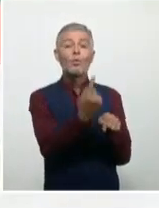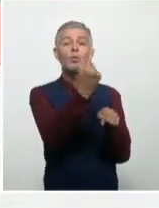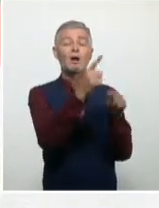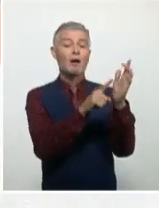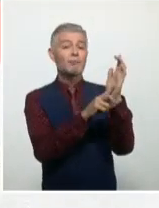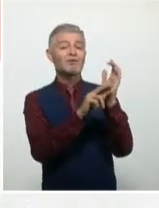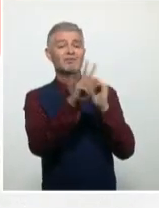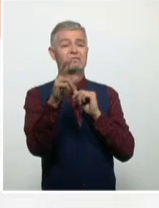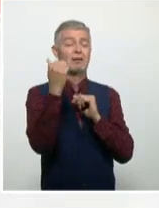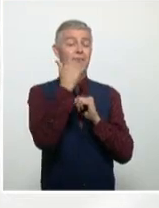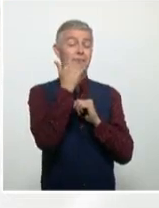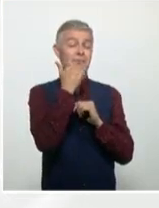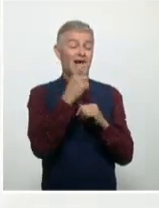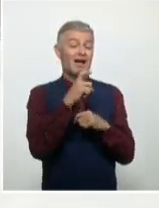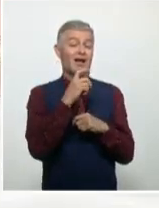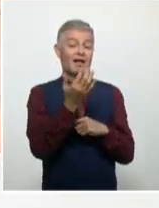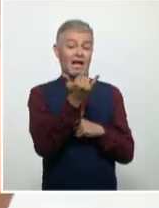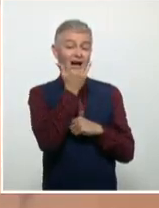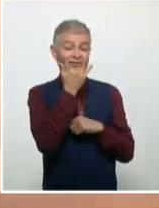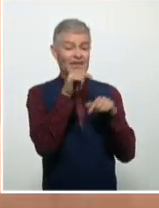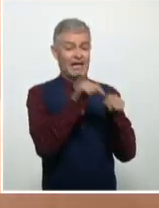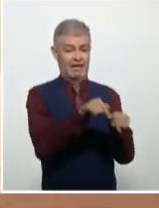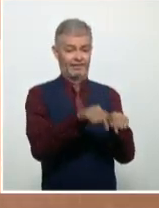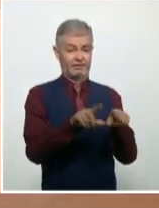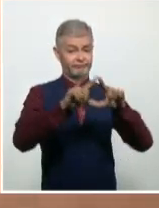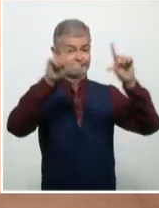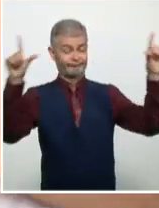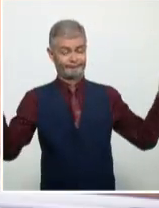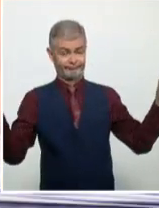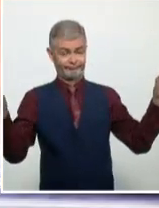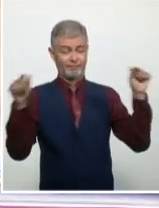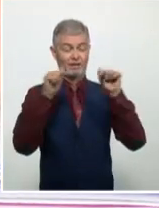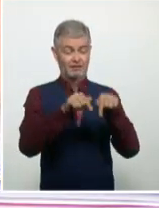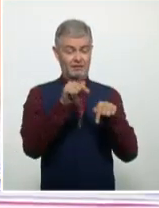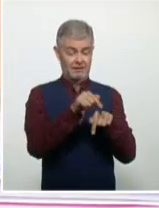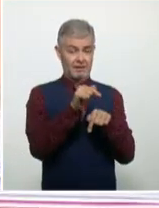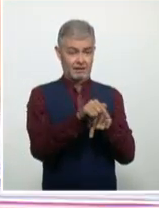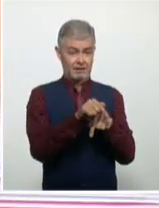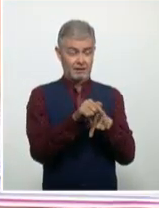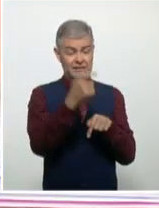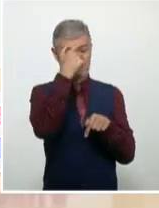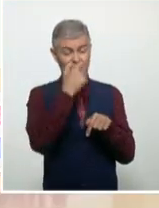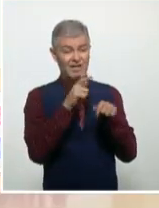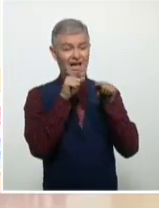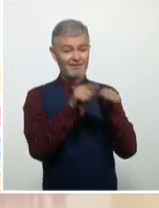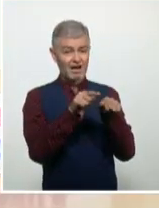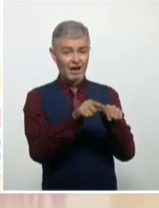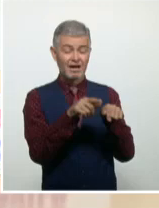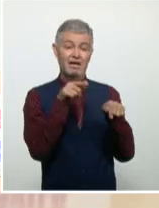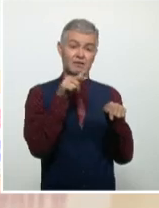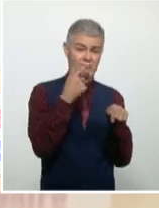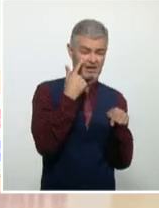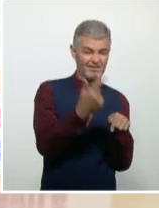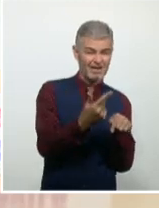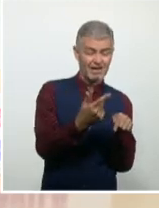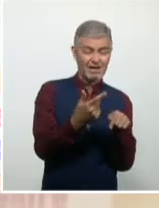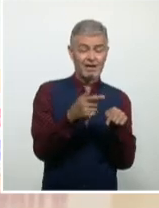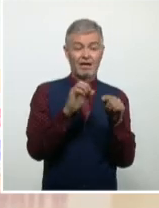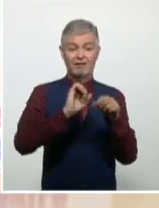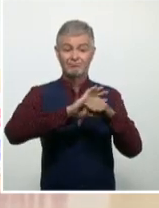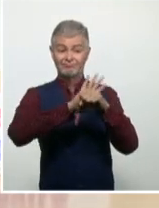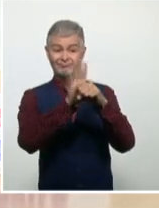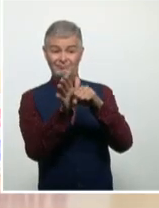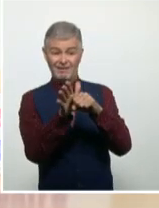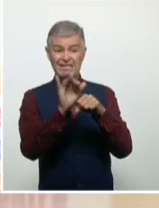más afectadas de la nación. Tales números reflejan una realidad compleja para el terruño, pues hay presencia del SARS-CoV-2